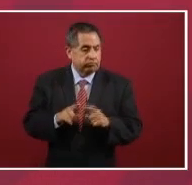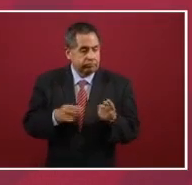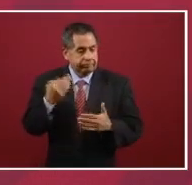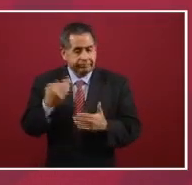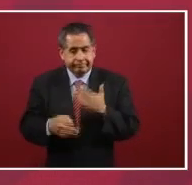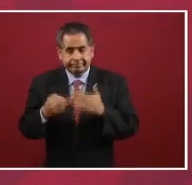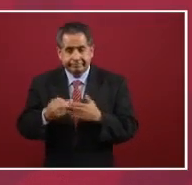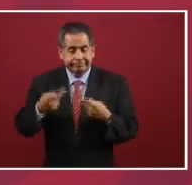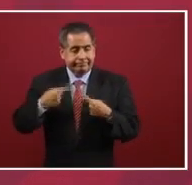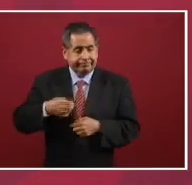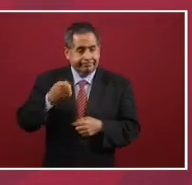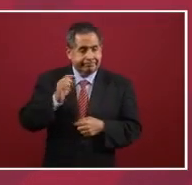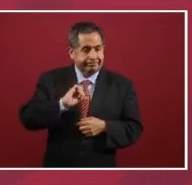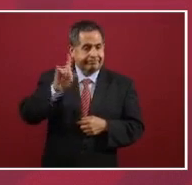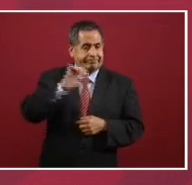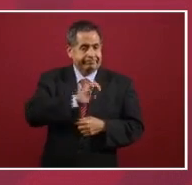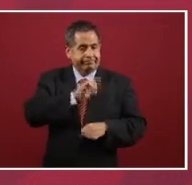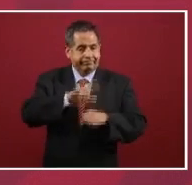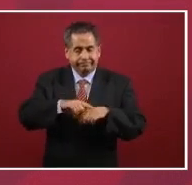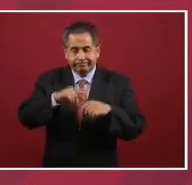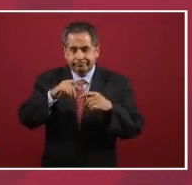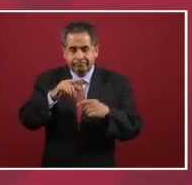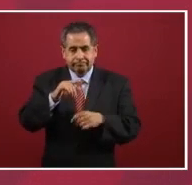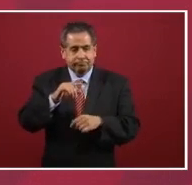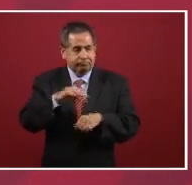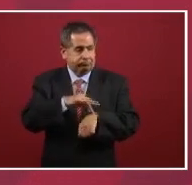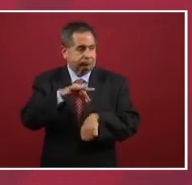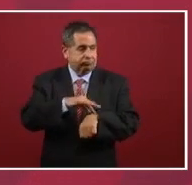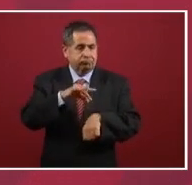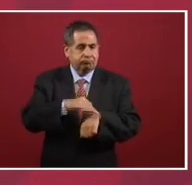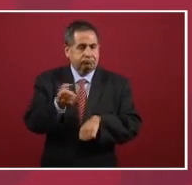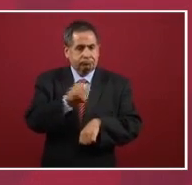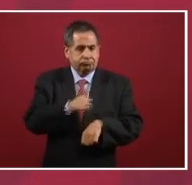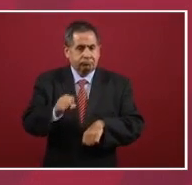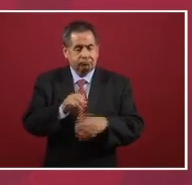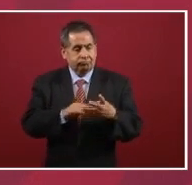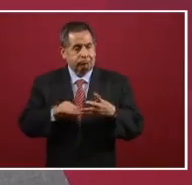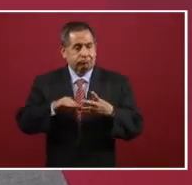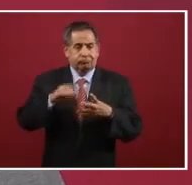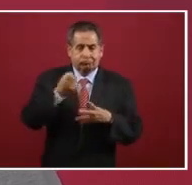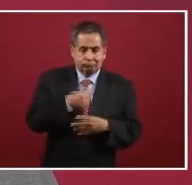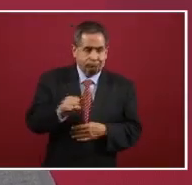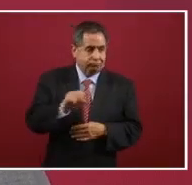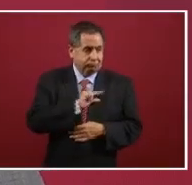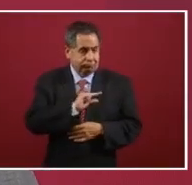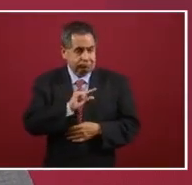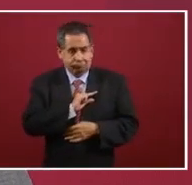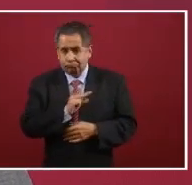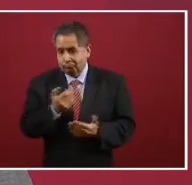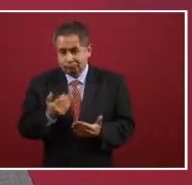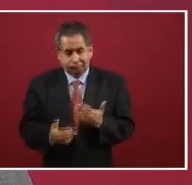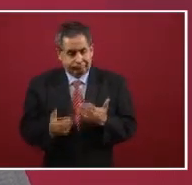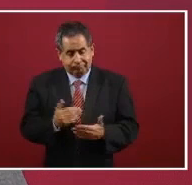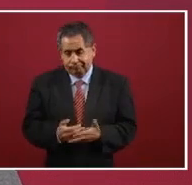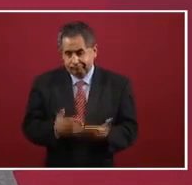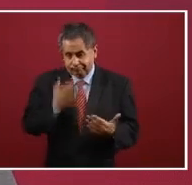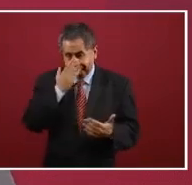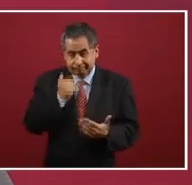faltan especialistas en los hospitales, se cubren